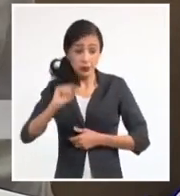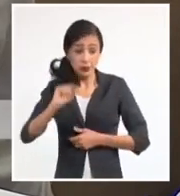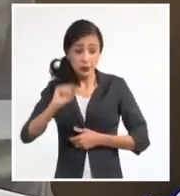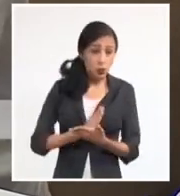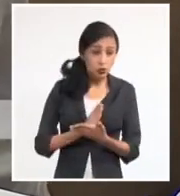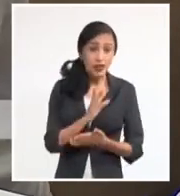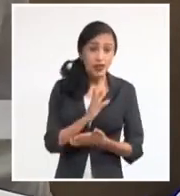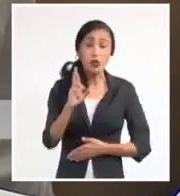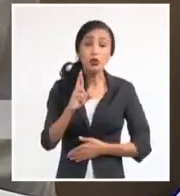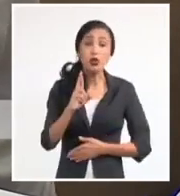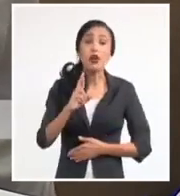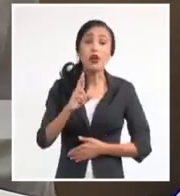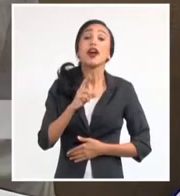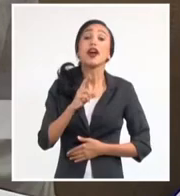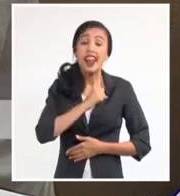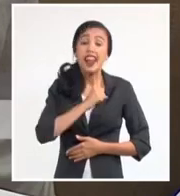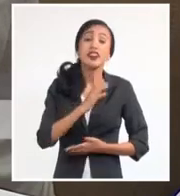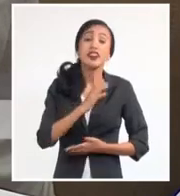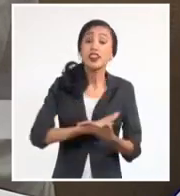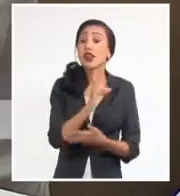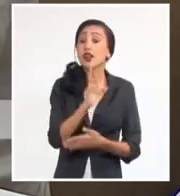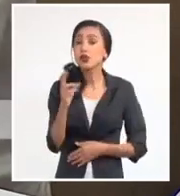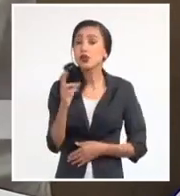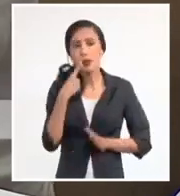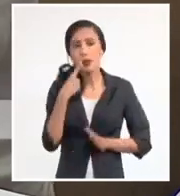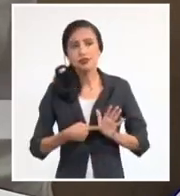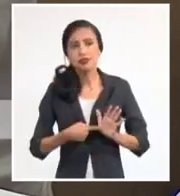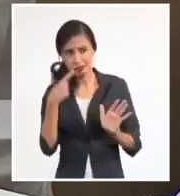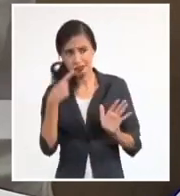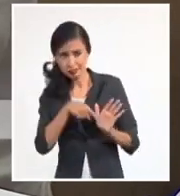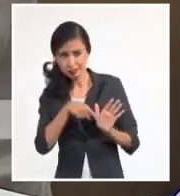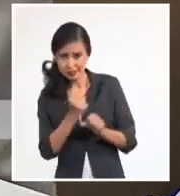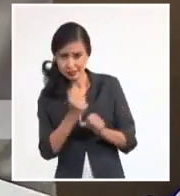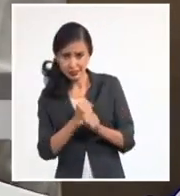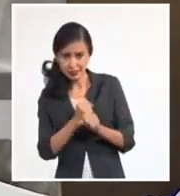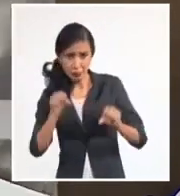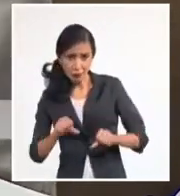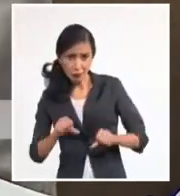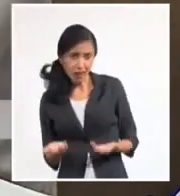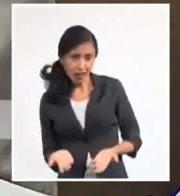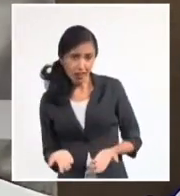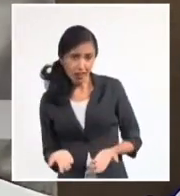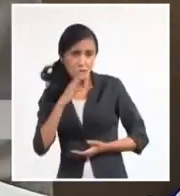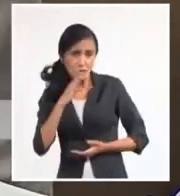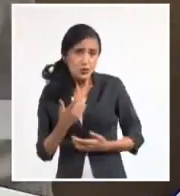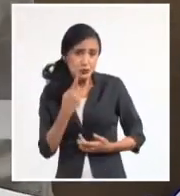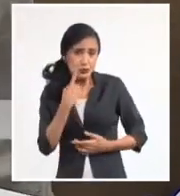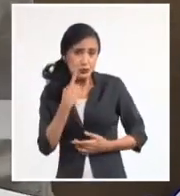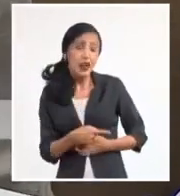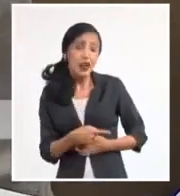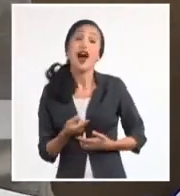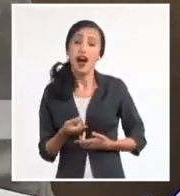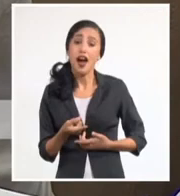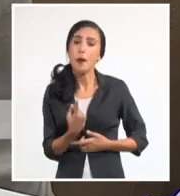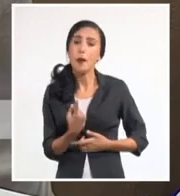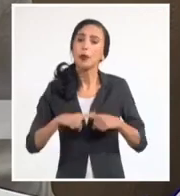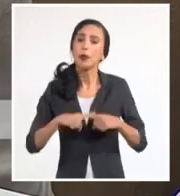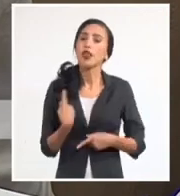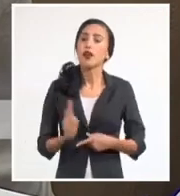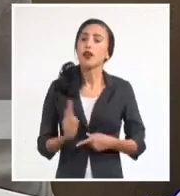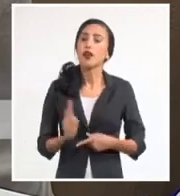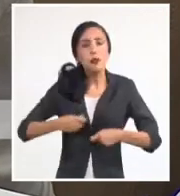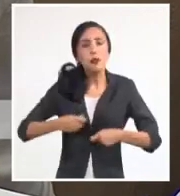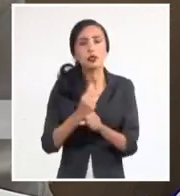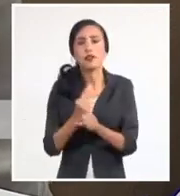el enorme esfuerzo que está haciendo la revolución. De modo que de la misma manera en que ese esfuerzo extraordinario es la mejor labor que podemos hacer